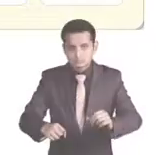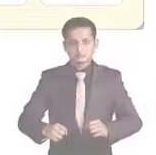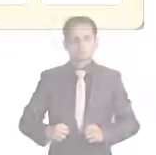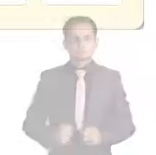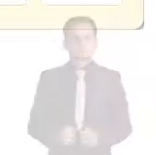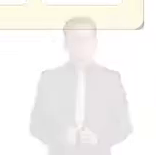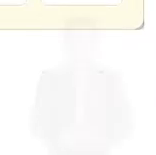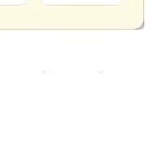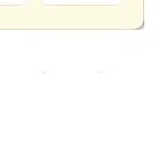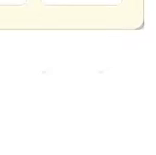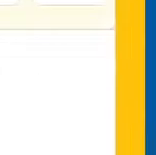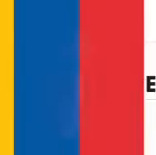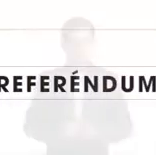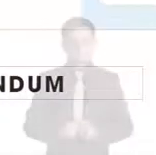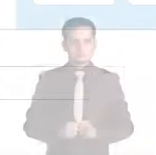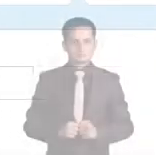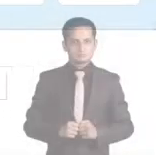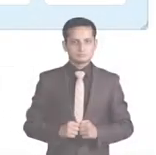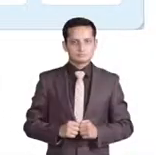1?